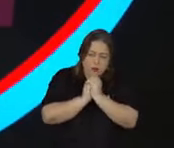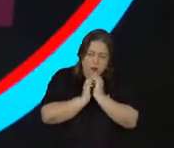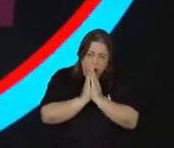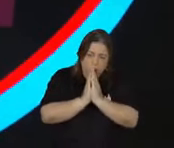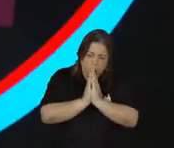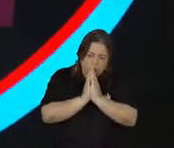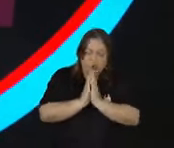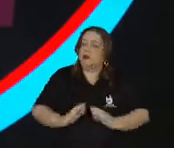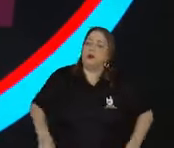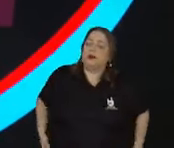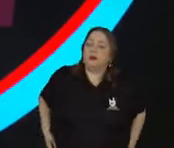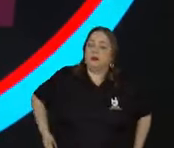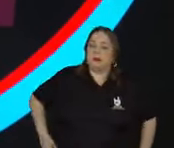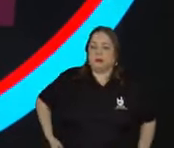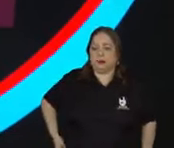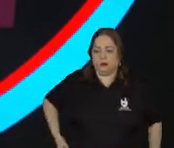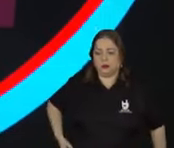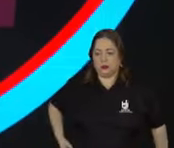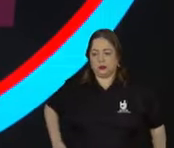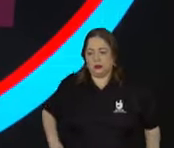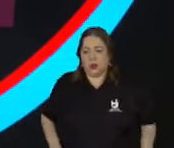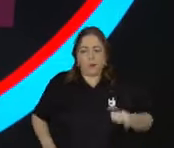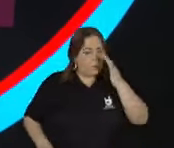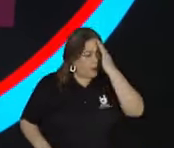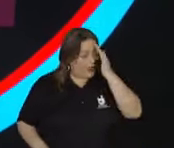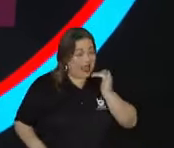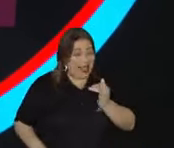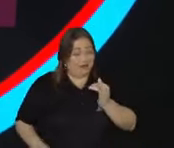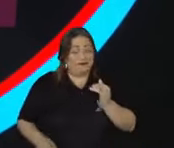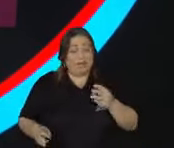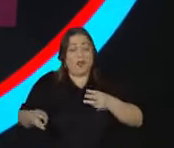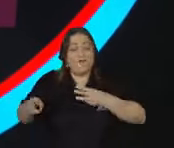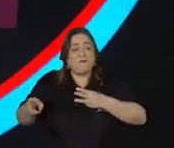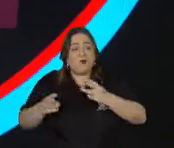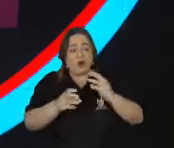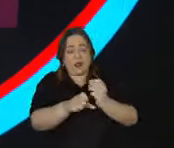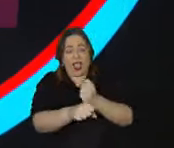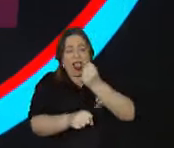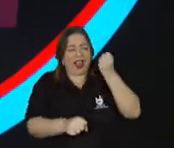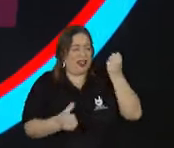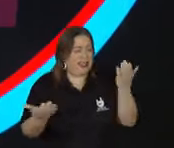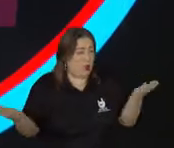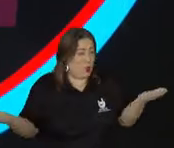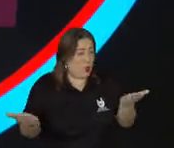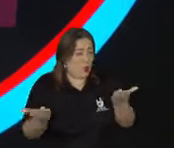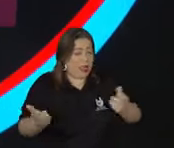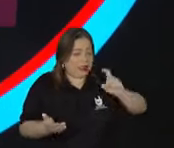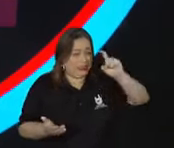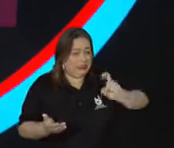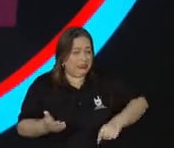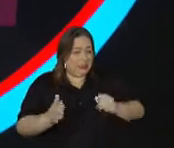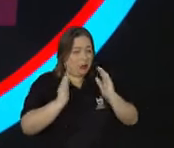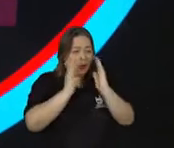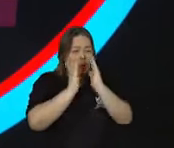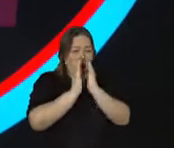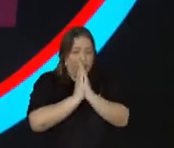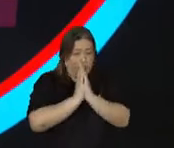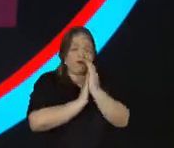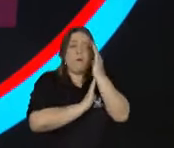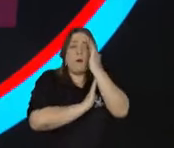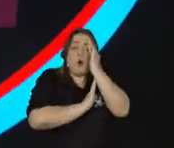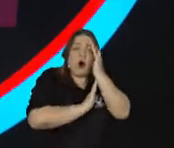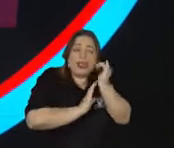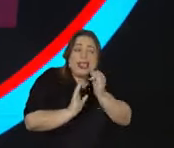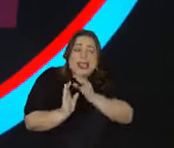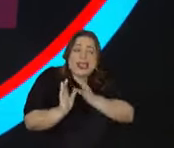Esto no cambia, o sea, la fórmula ganadora no se puede cambiar. La que Jesucristo estableció hay que mantenerla. Amén.